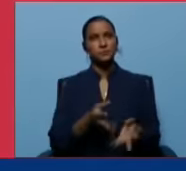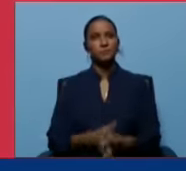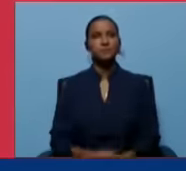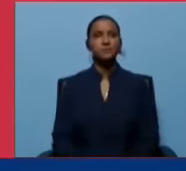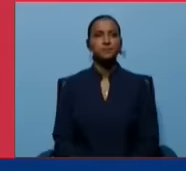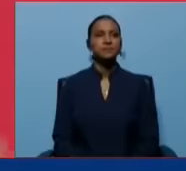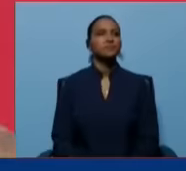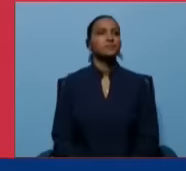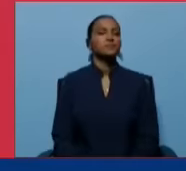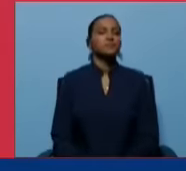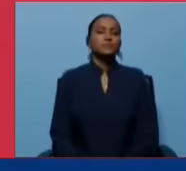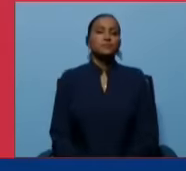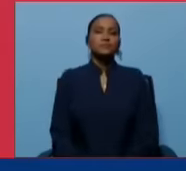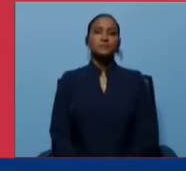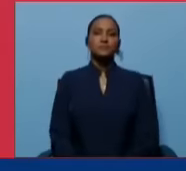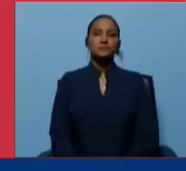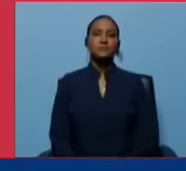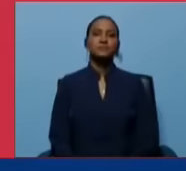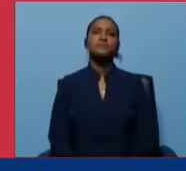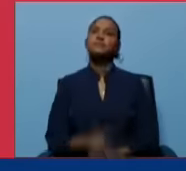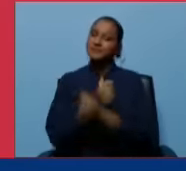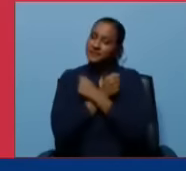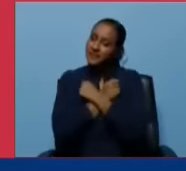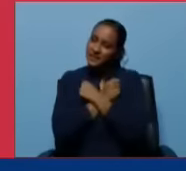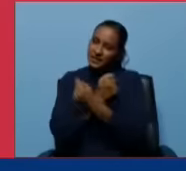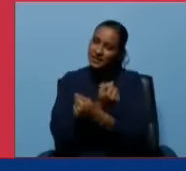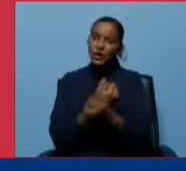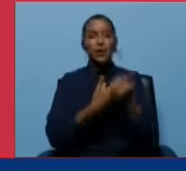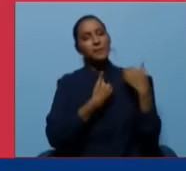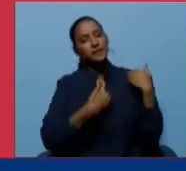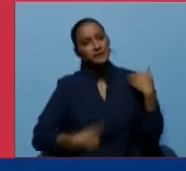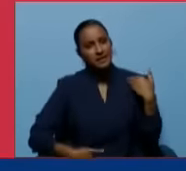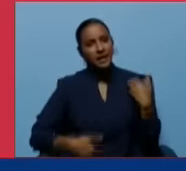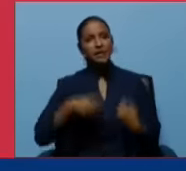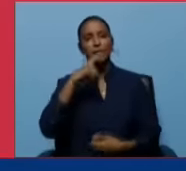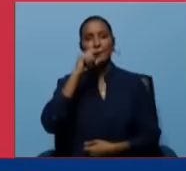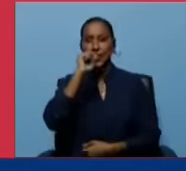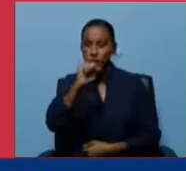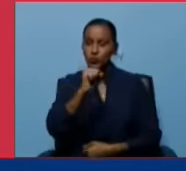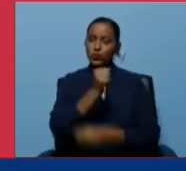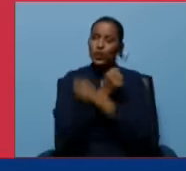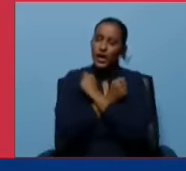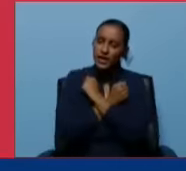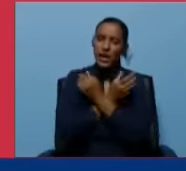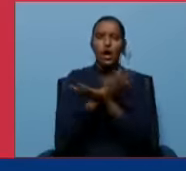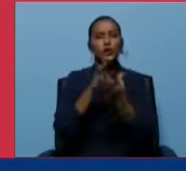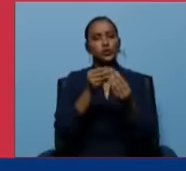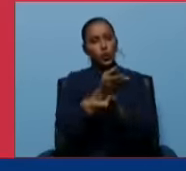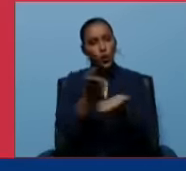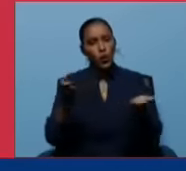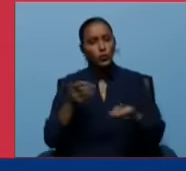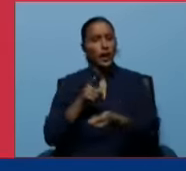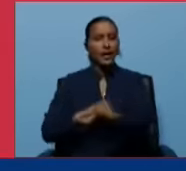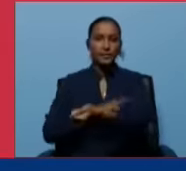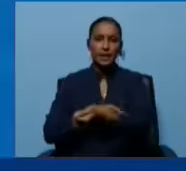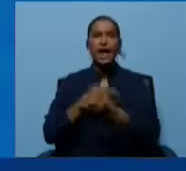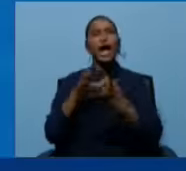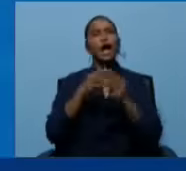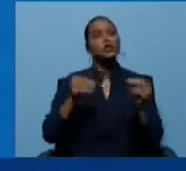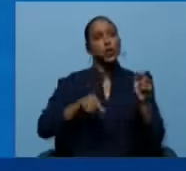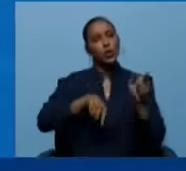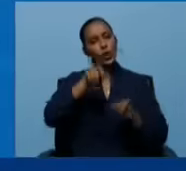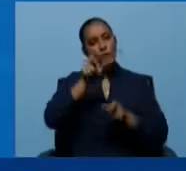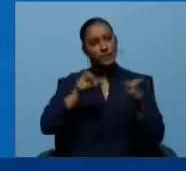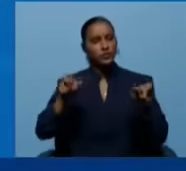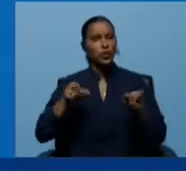Querido presidente y hermano Nicolás Maduro, queridos hermanos, estimados representantes de las naciones que componen nuestra